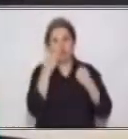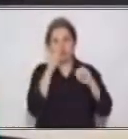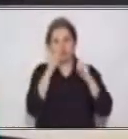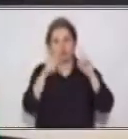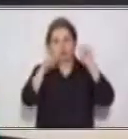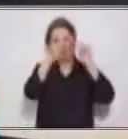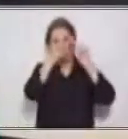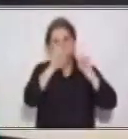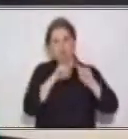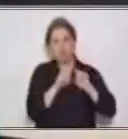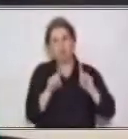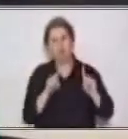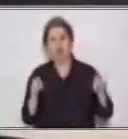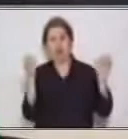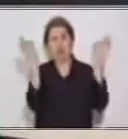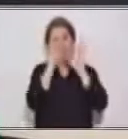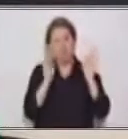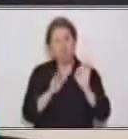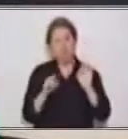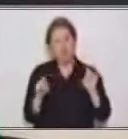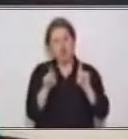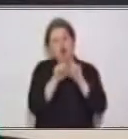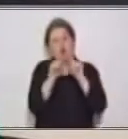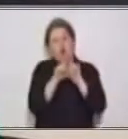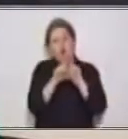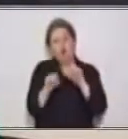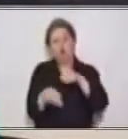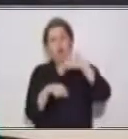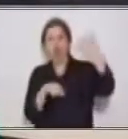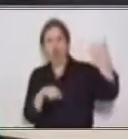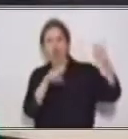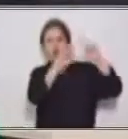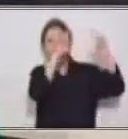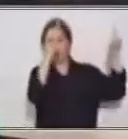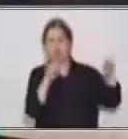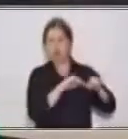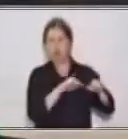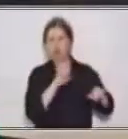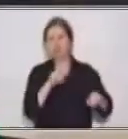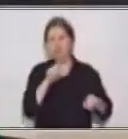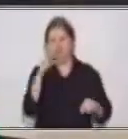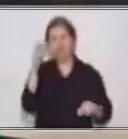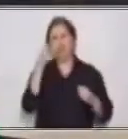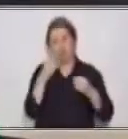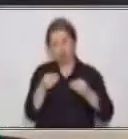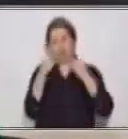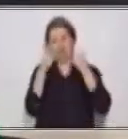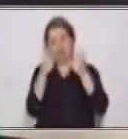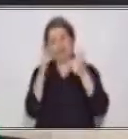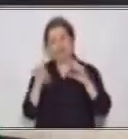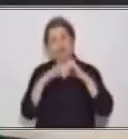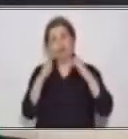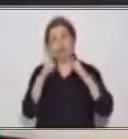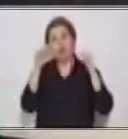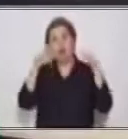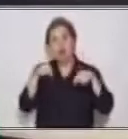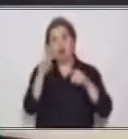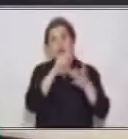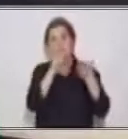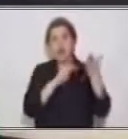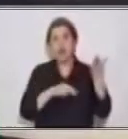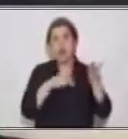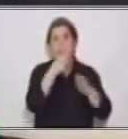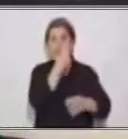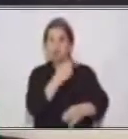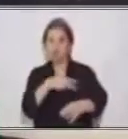de diferentes formas, así como hicimos en este pizarrón. Muy bien. Ahora, vamos a leer la historia